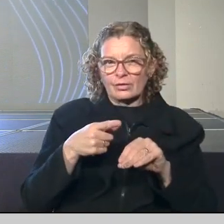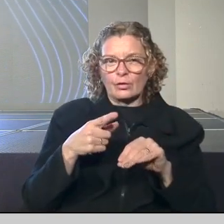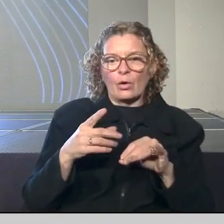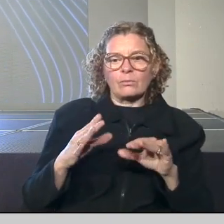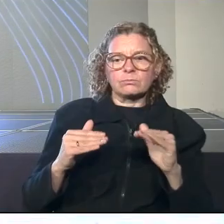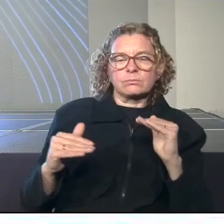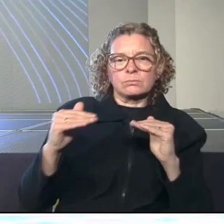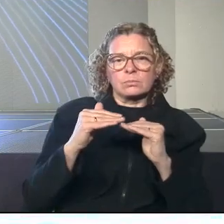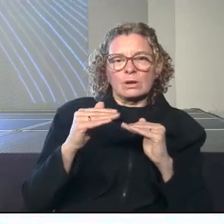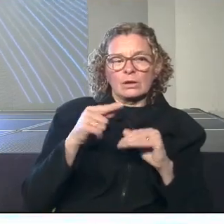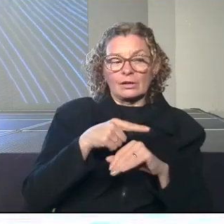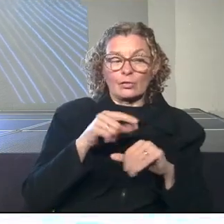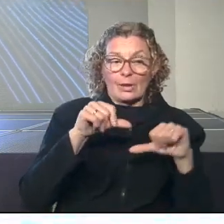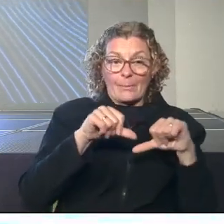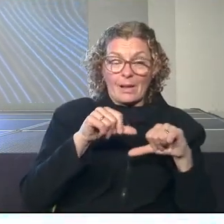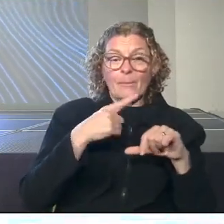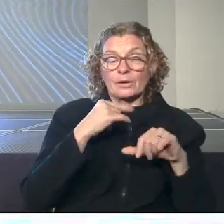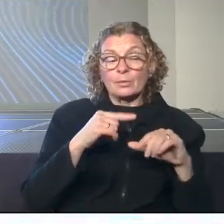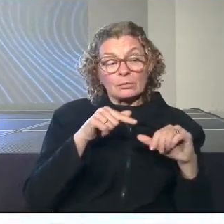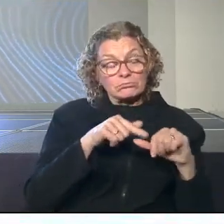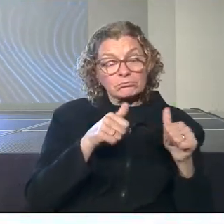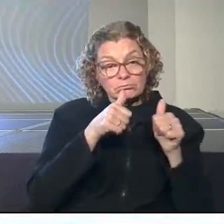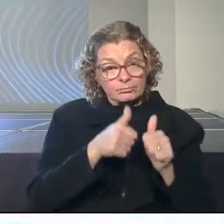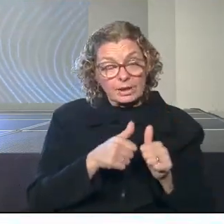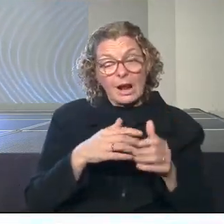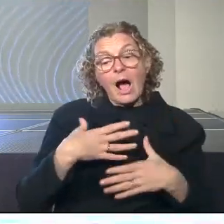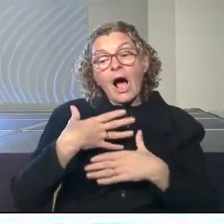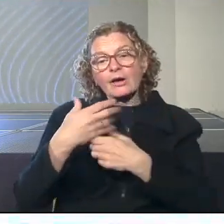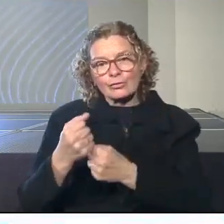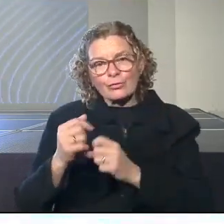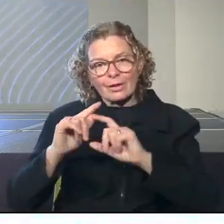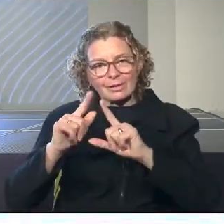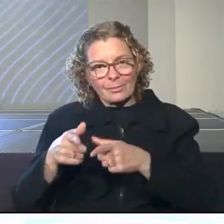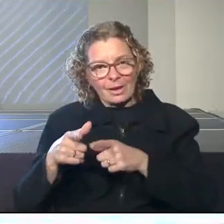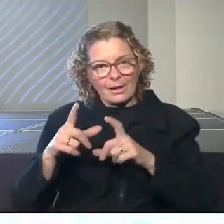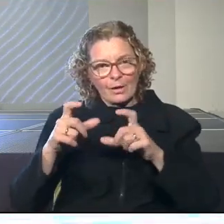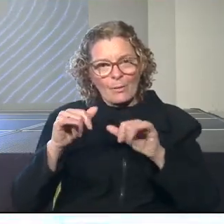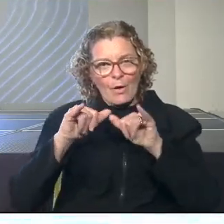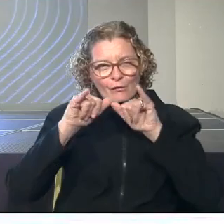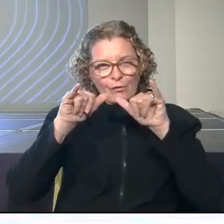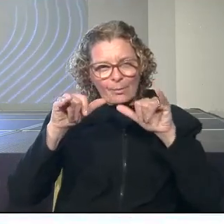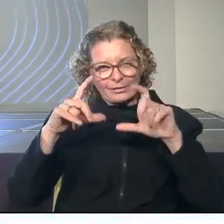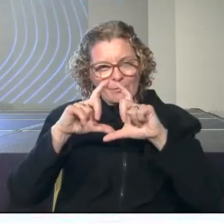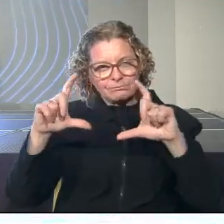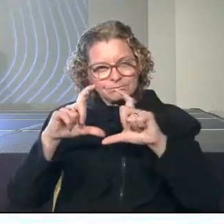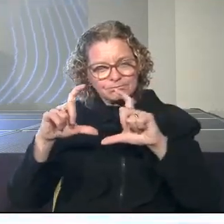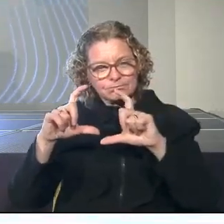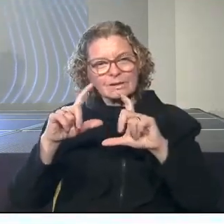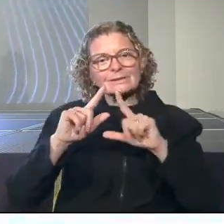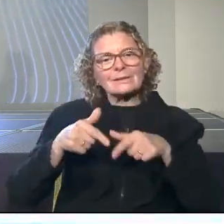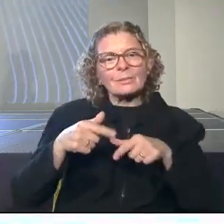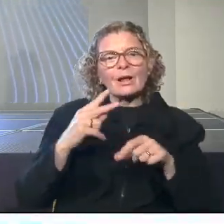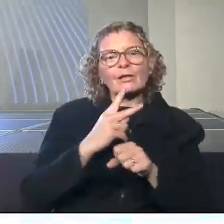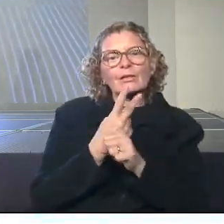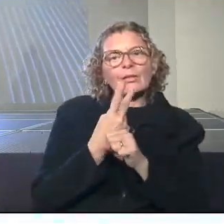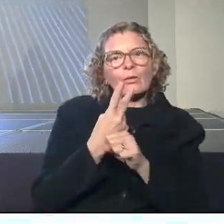compensa si lo orgánico no está bien, pero si lo orgánico está bien, ayuda a boostear y a mejorar el posicionamiento. Y, en